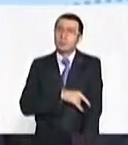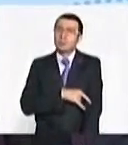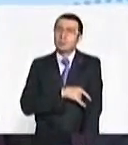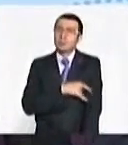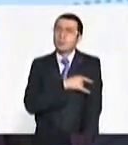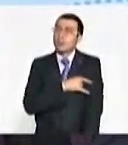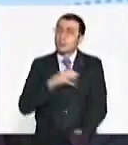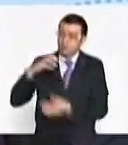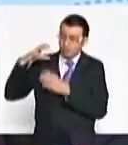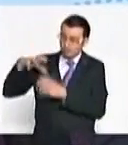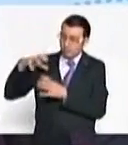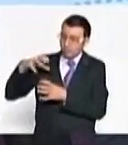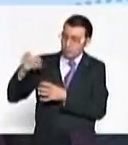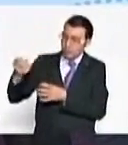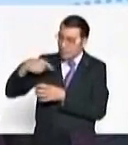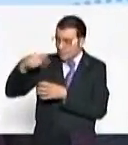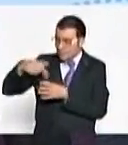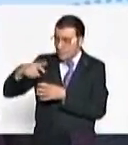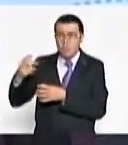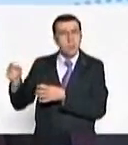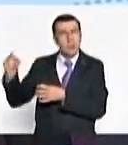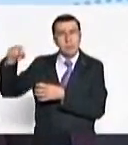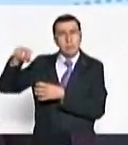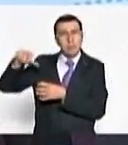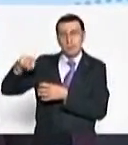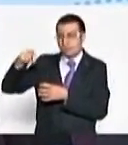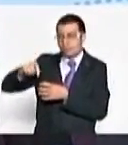solución salina combinarla con estos